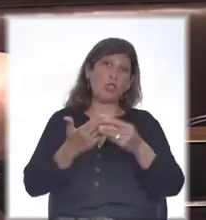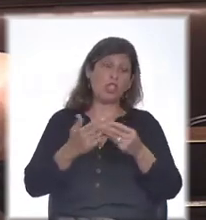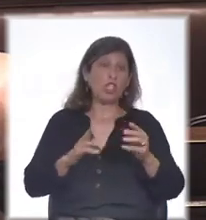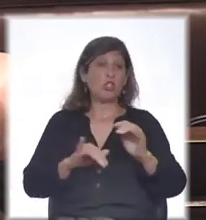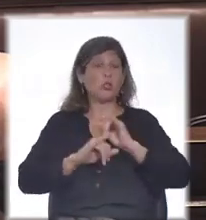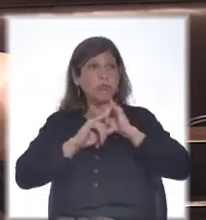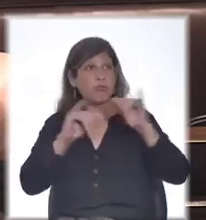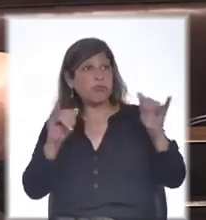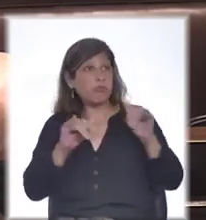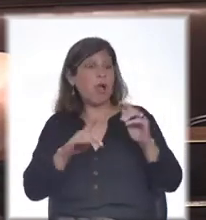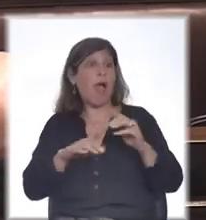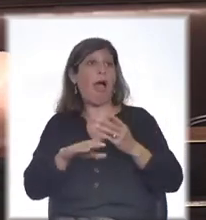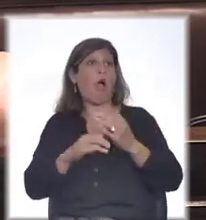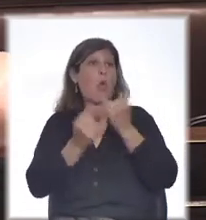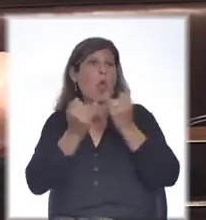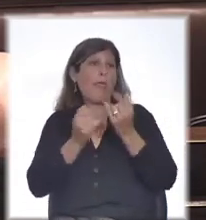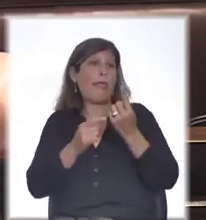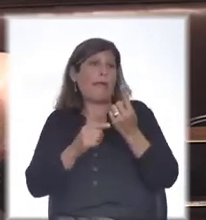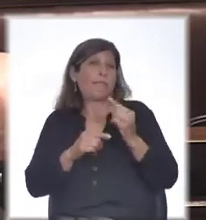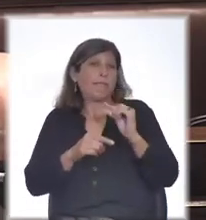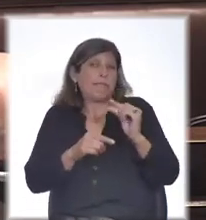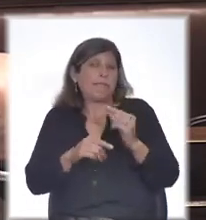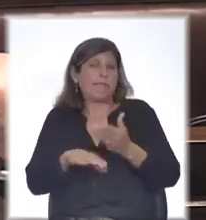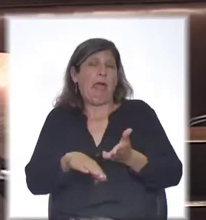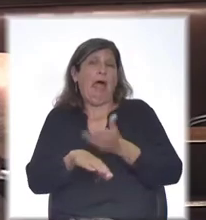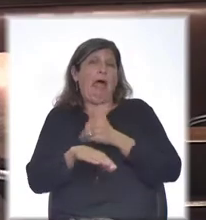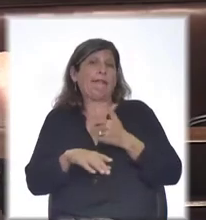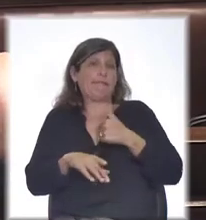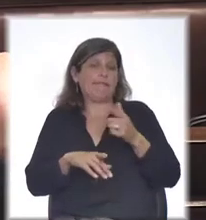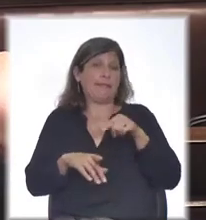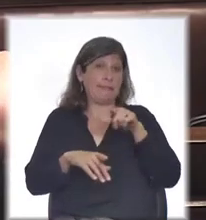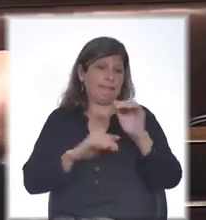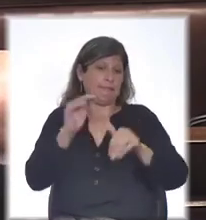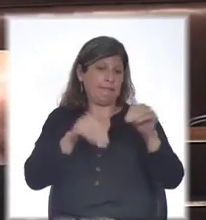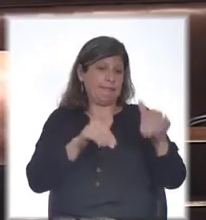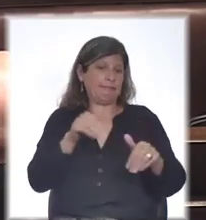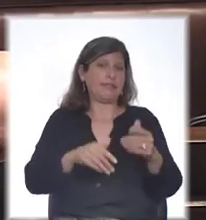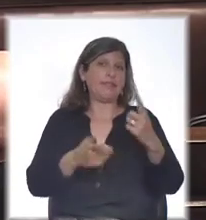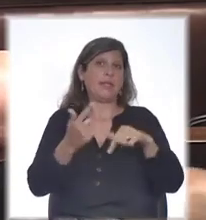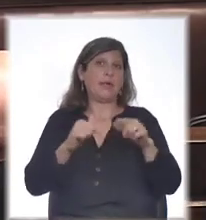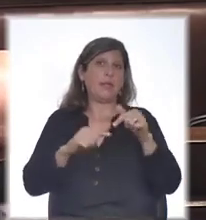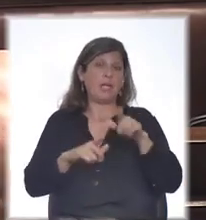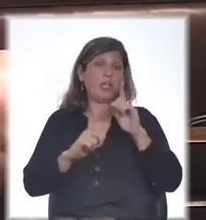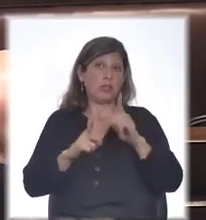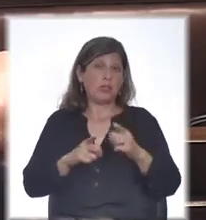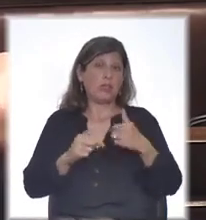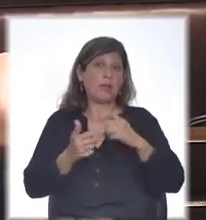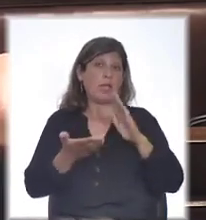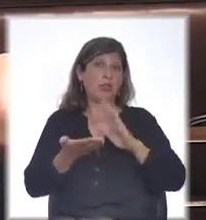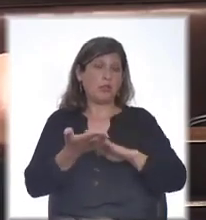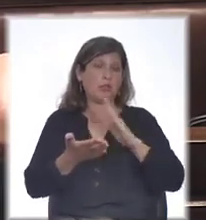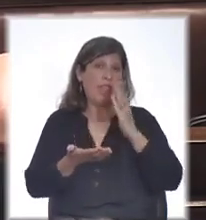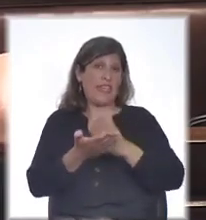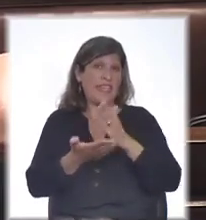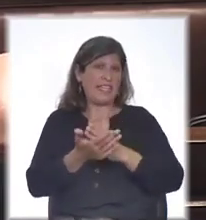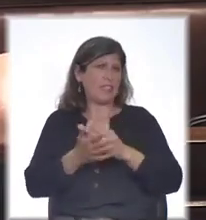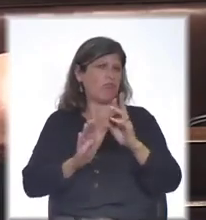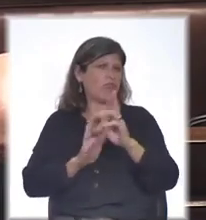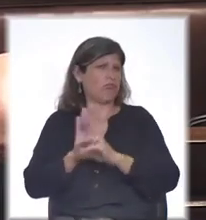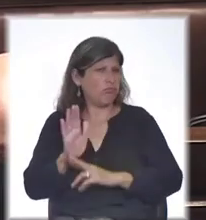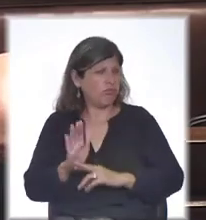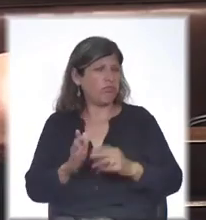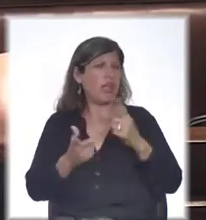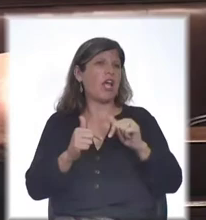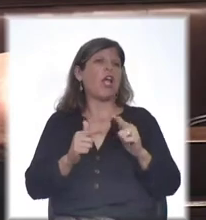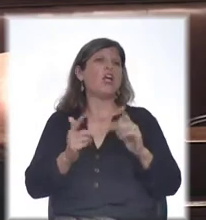antes del acto plebiscitario. Con un contenido netamente restrictivo en derechos, fuertemente regulador en la referencia a los